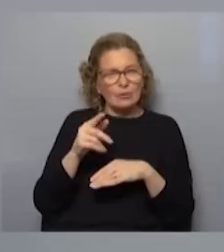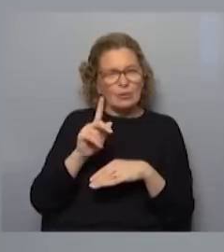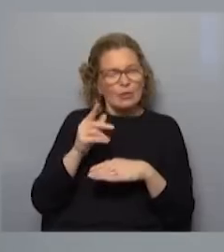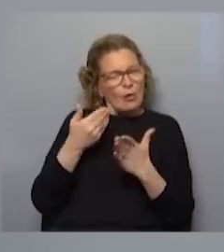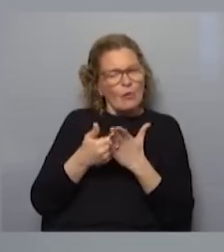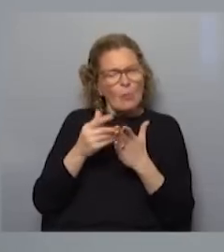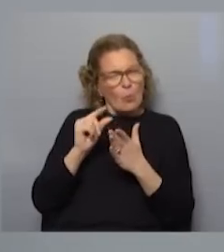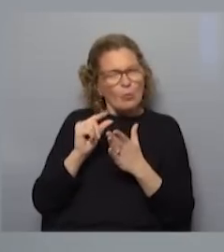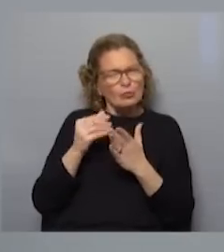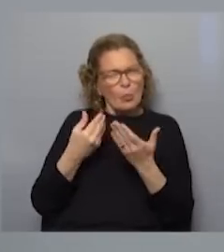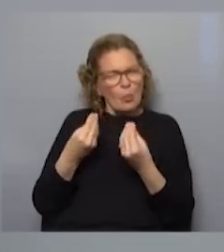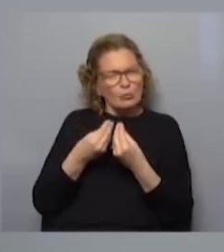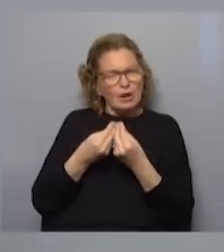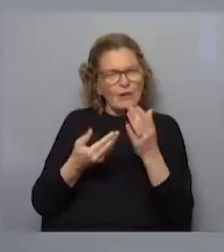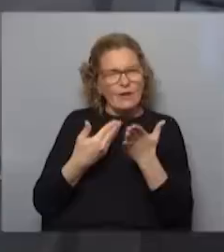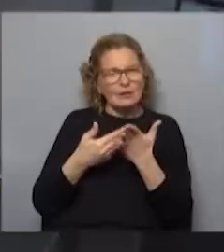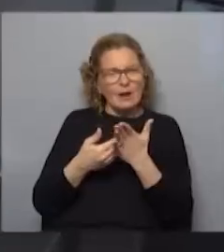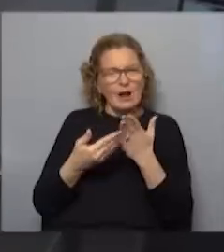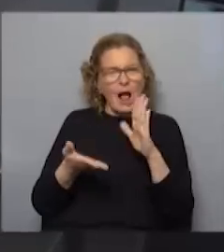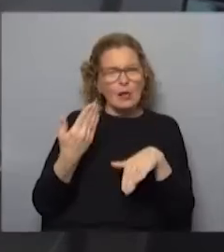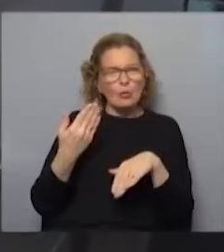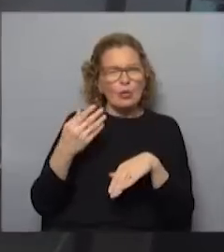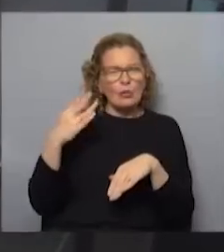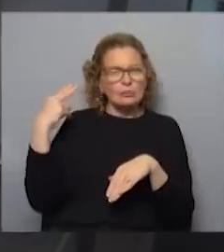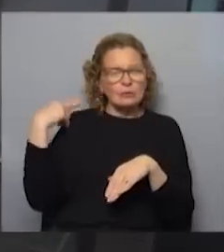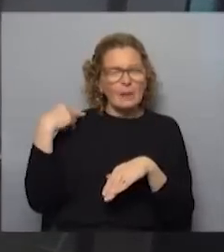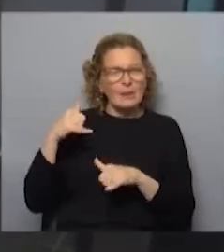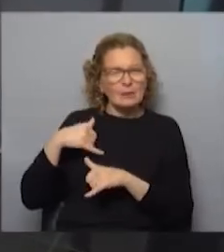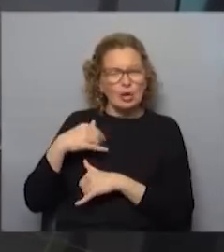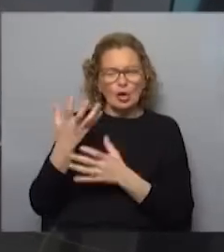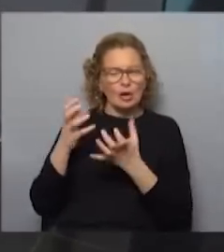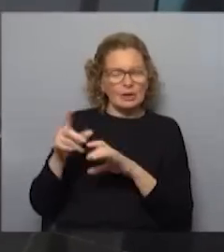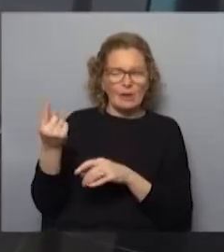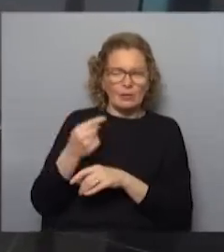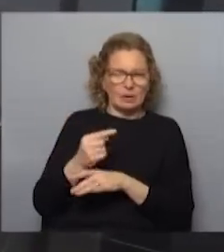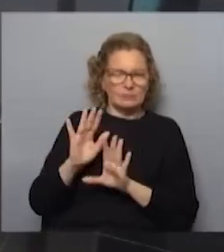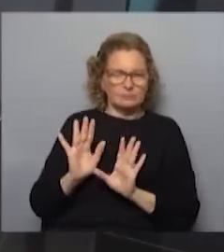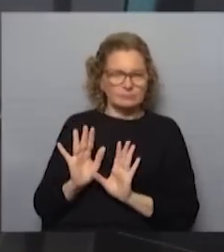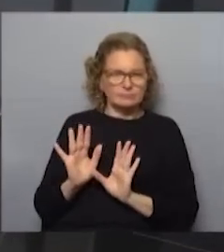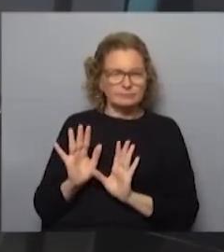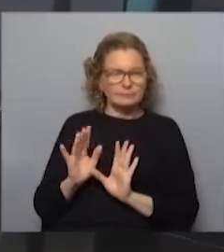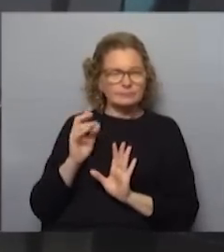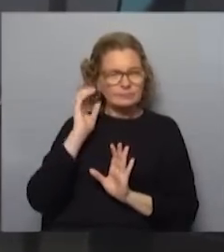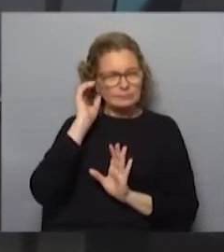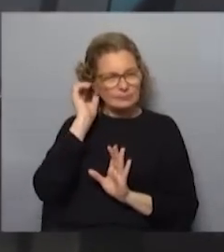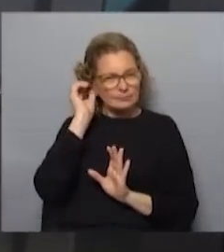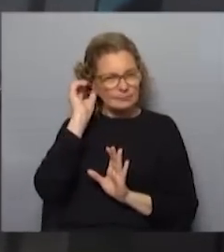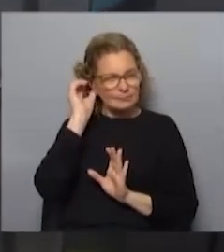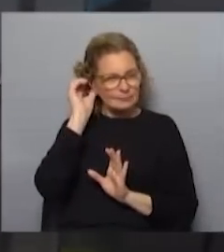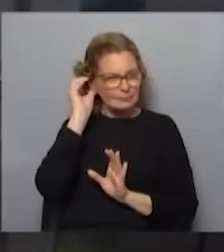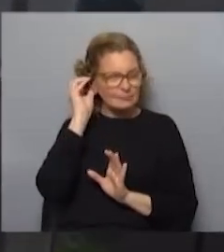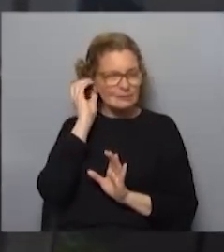las que no concurrieron este fueron algunos jerarcas militares que no quisieron comparecer Lo que sucede es que